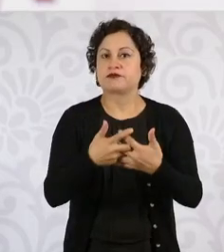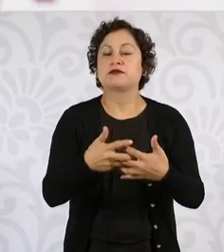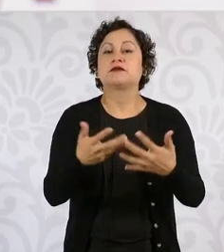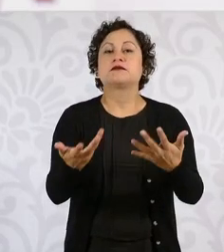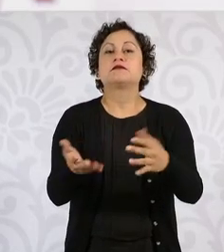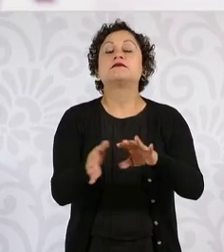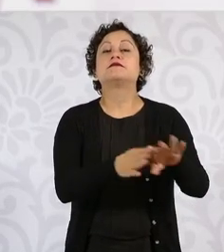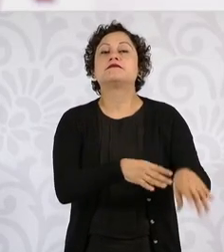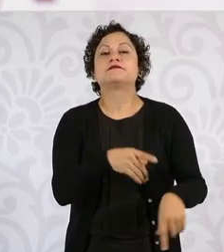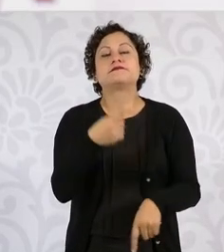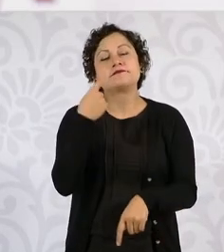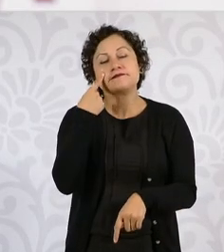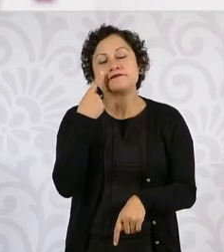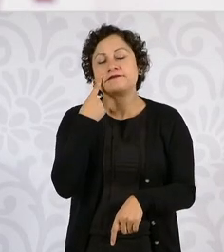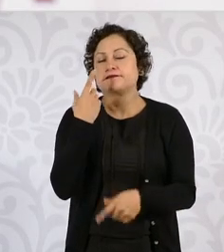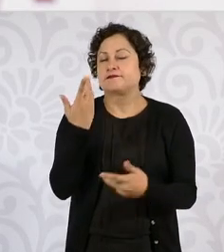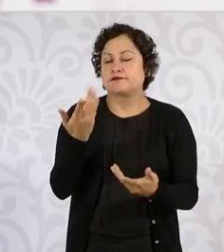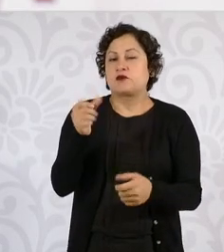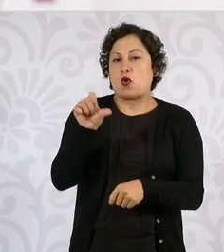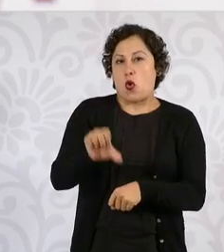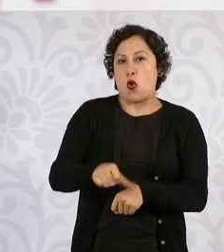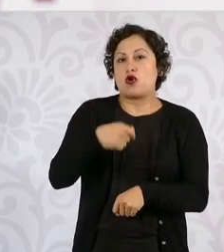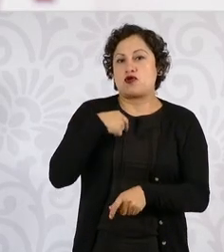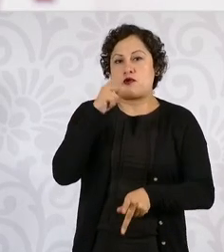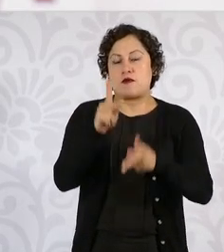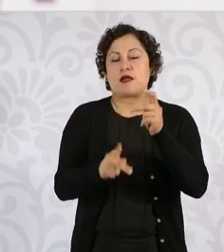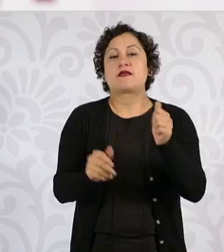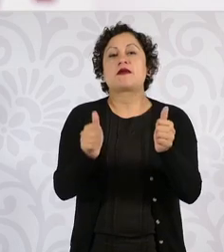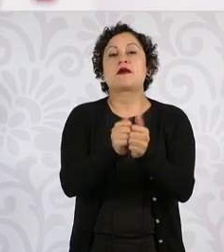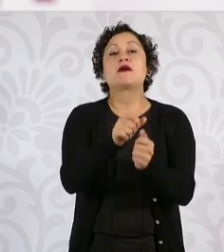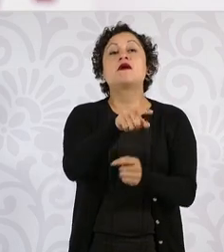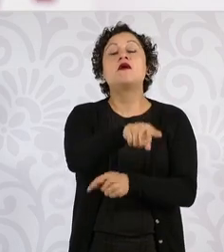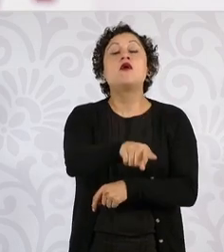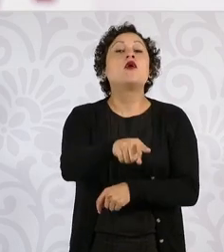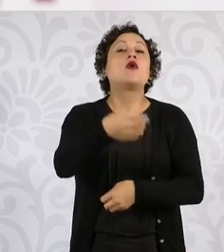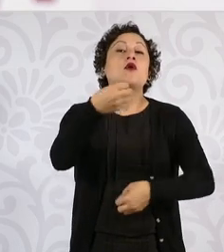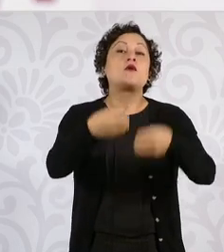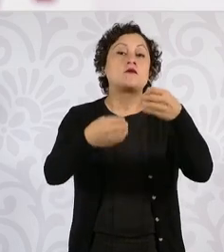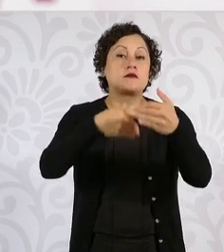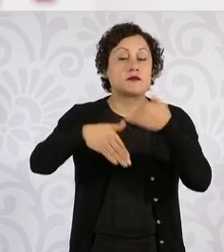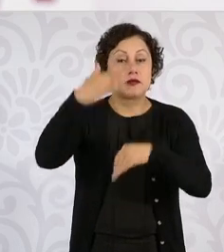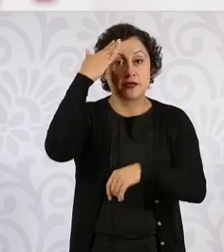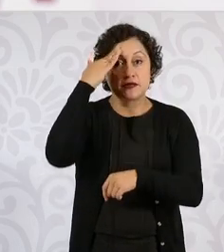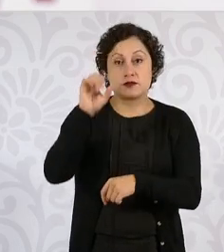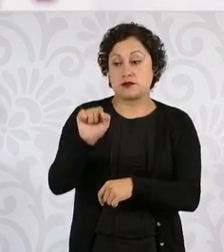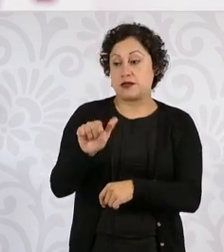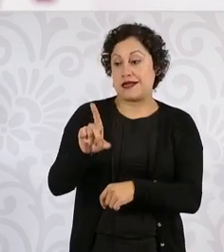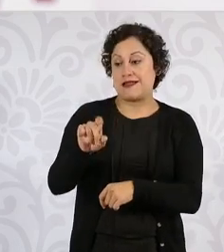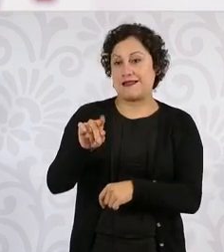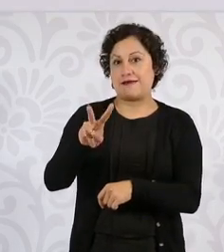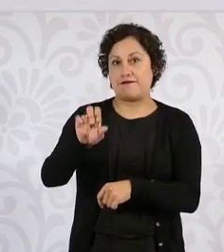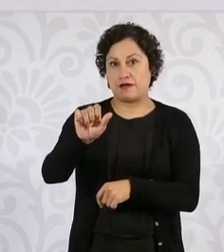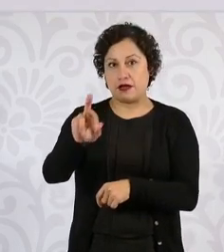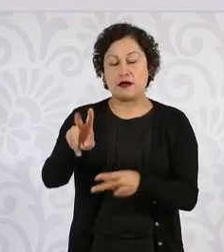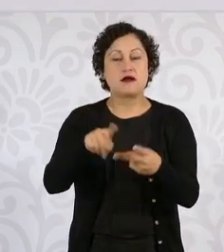consulté con el ministro Saldívar, con la consejera jurídica, el propio